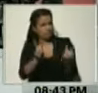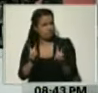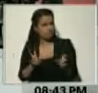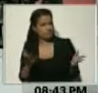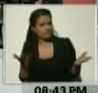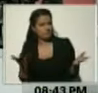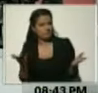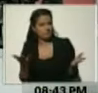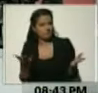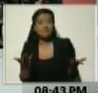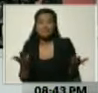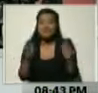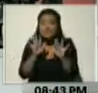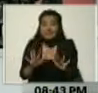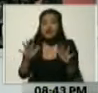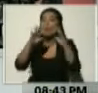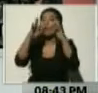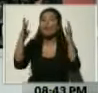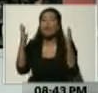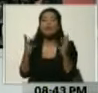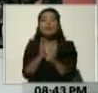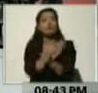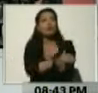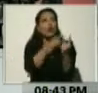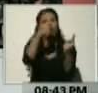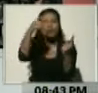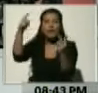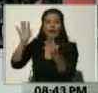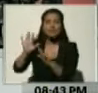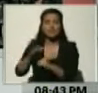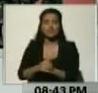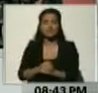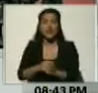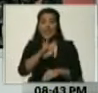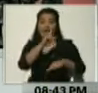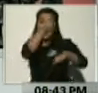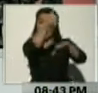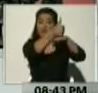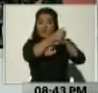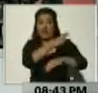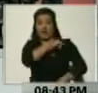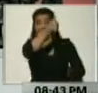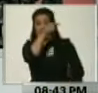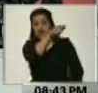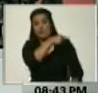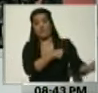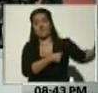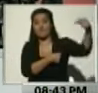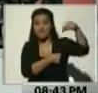Es la derecha mundial, y su jefe vino para acá a supervisar todo, vino para acá, para